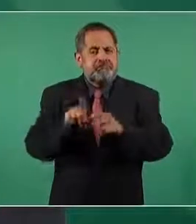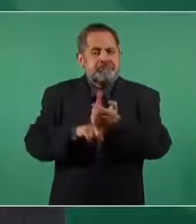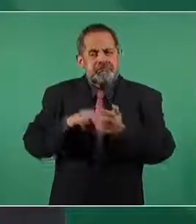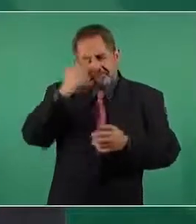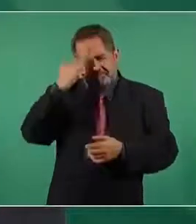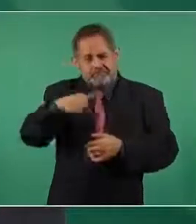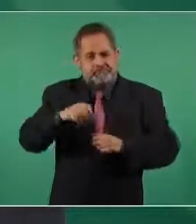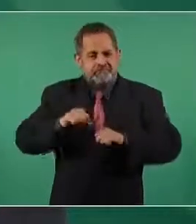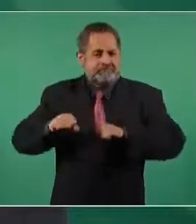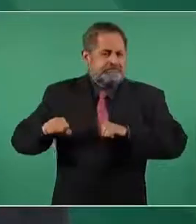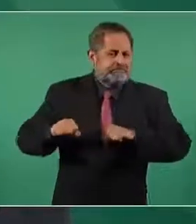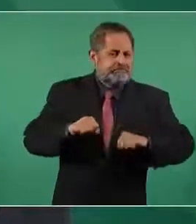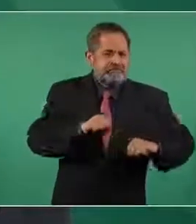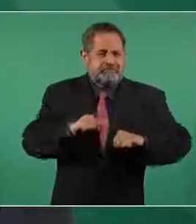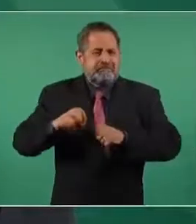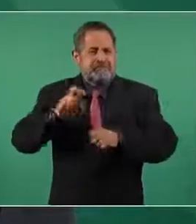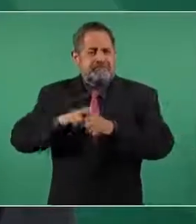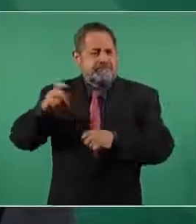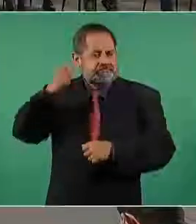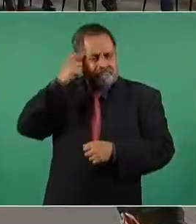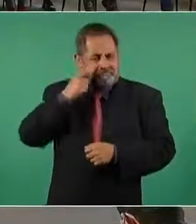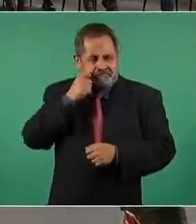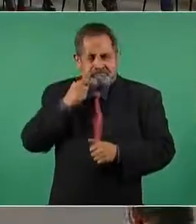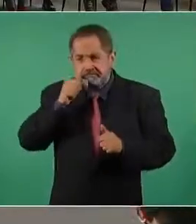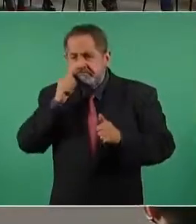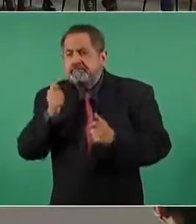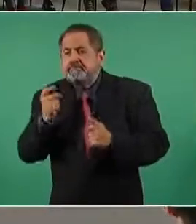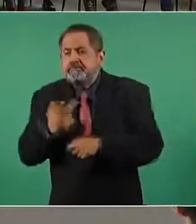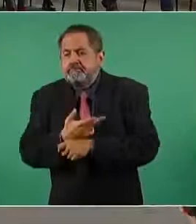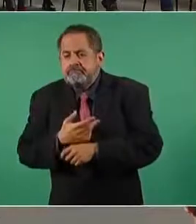sismo en el estado de Guerrero. Muchas gracias.